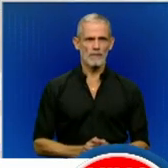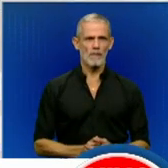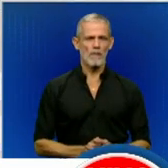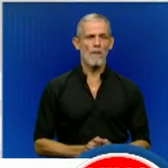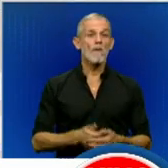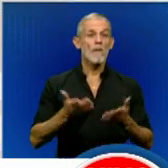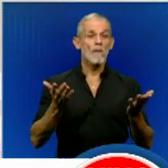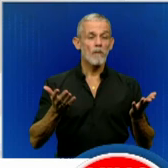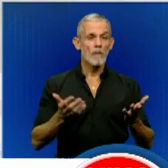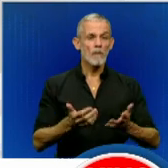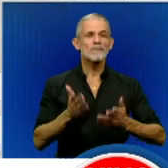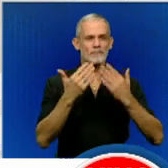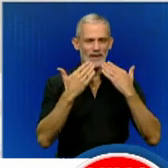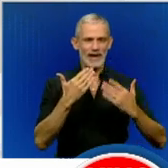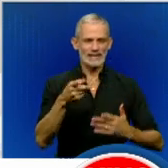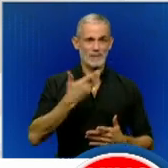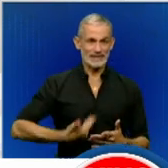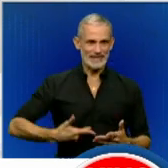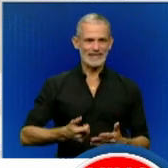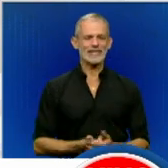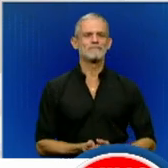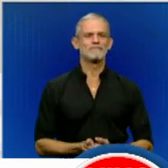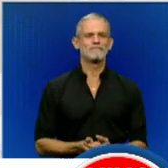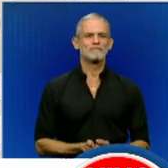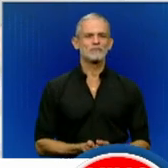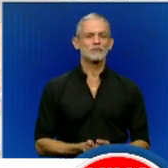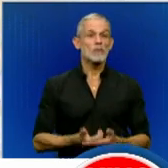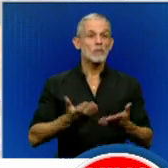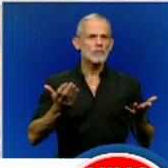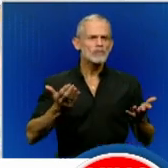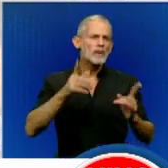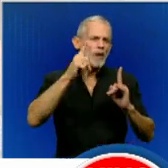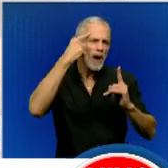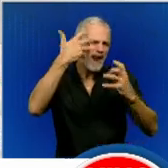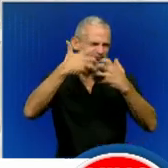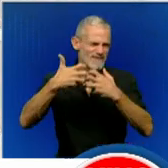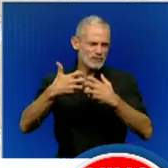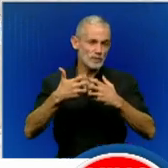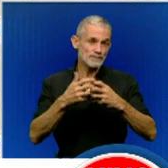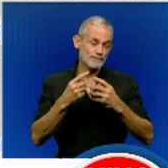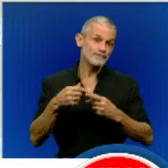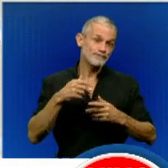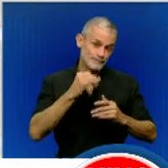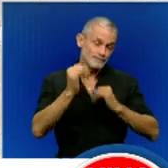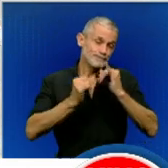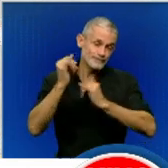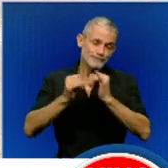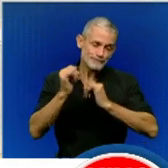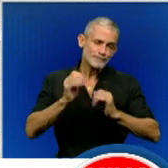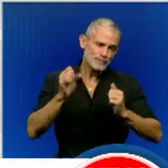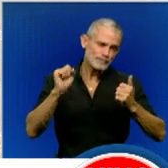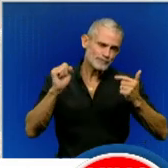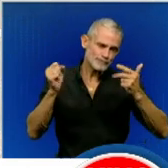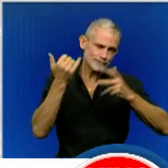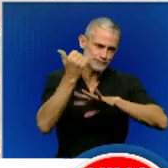bueno gracias presidente algunas reflexiones mucho se ha dicho ya pero